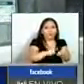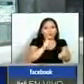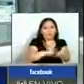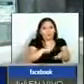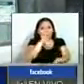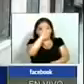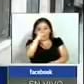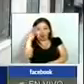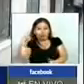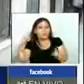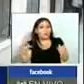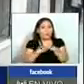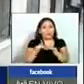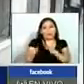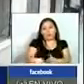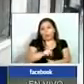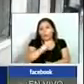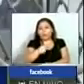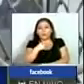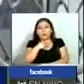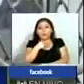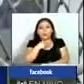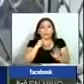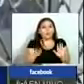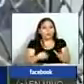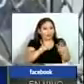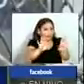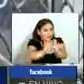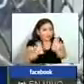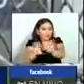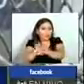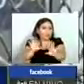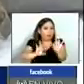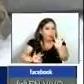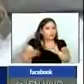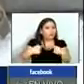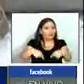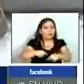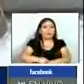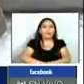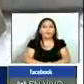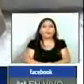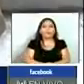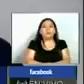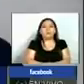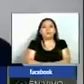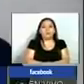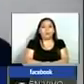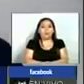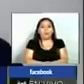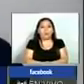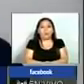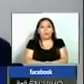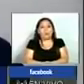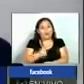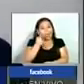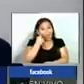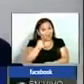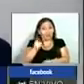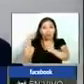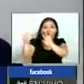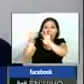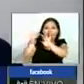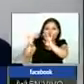naciones Como para otras Pues muchas áreas Económicas Permanecen cerradas Países han estado Buscando deuda En el extranjero Han